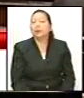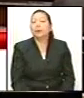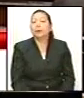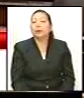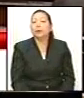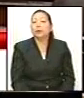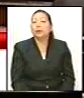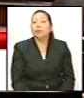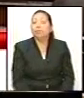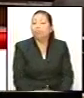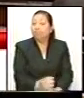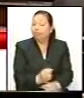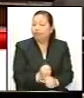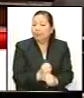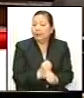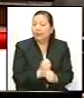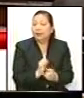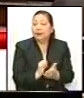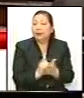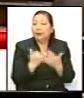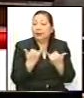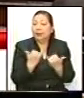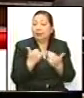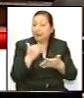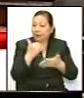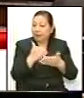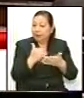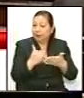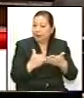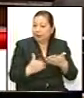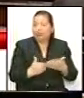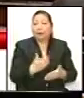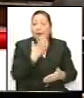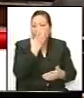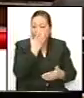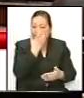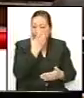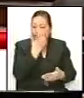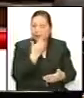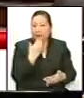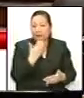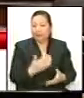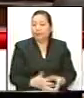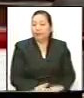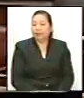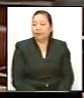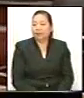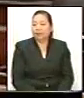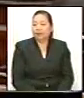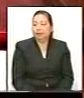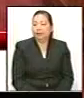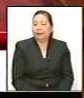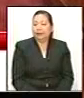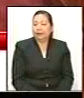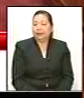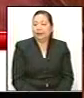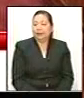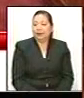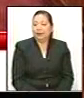que tomemos eso en consideración, y esa es la agenda que está en esa reunión. Muchísimas gracias, señor presidente.